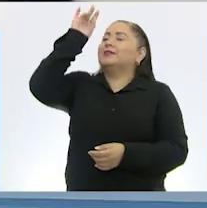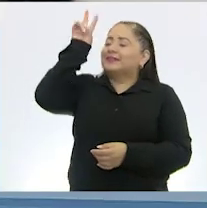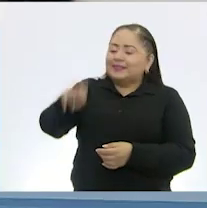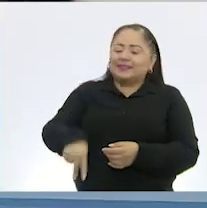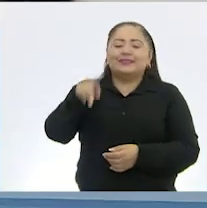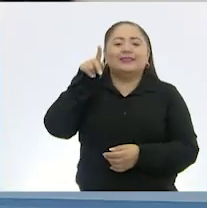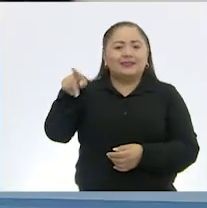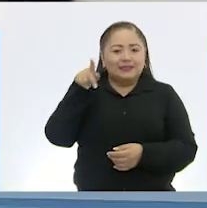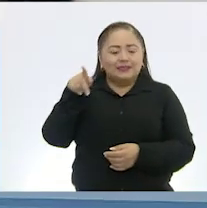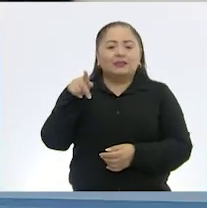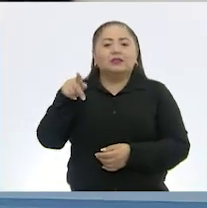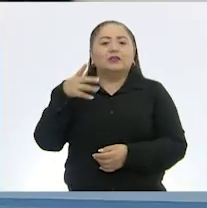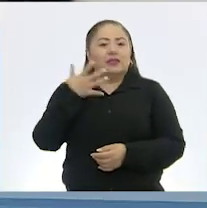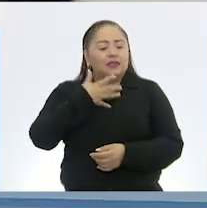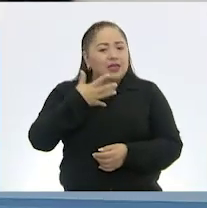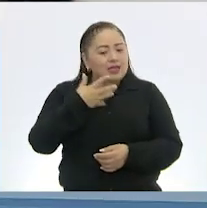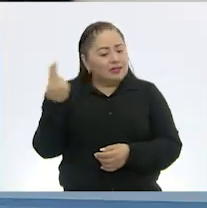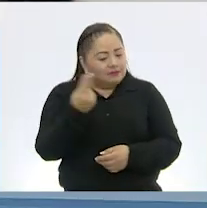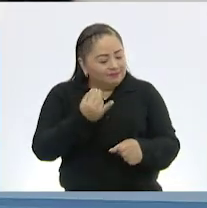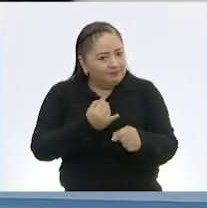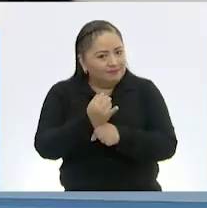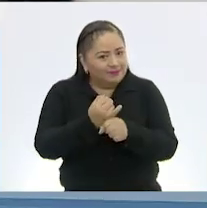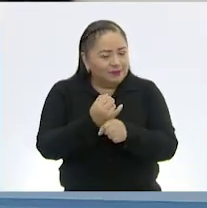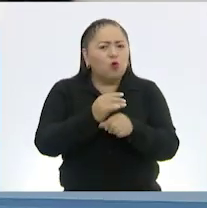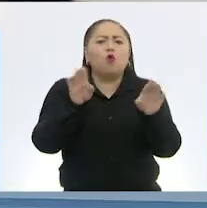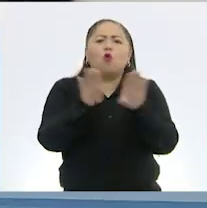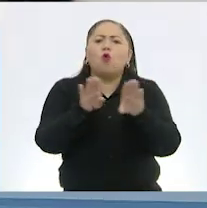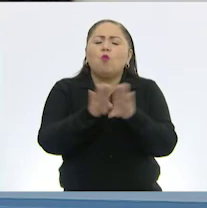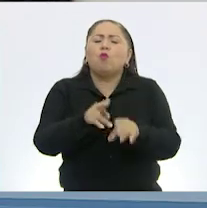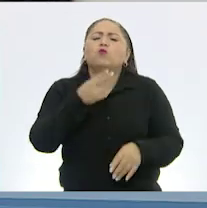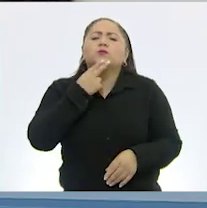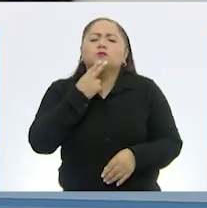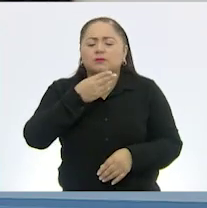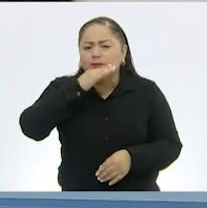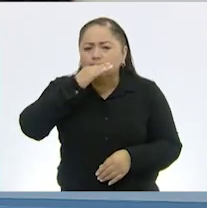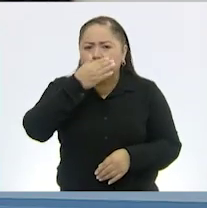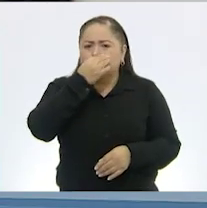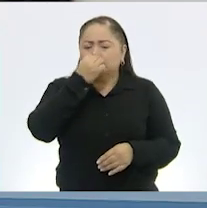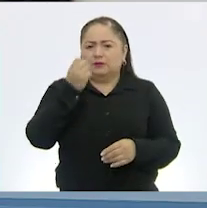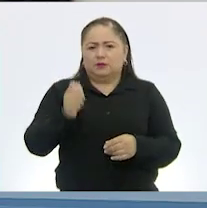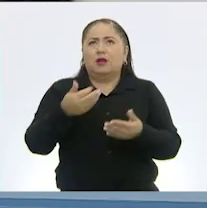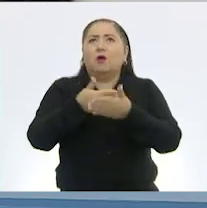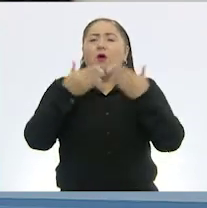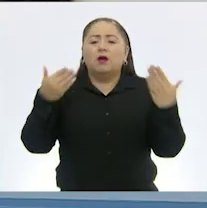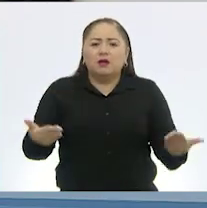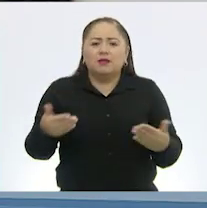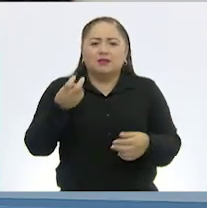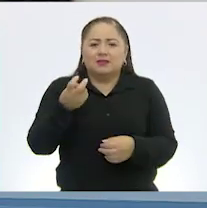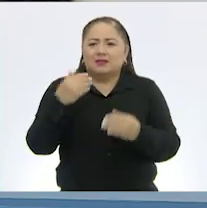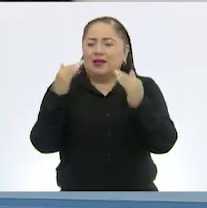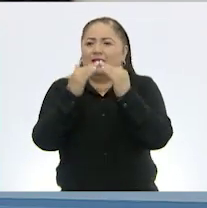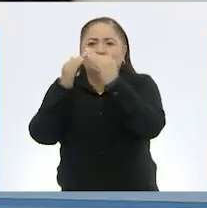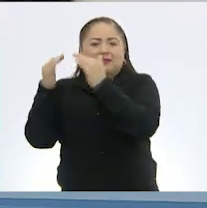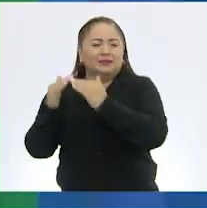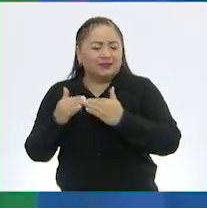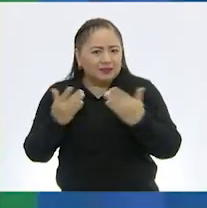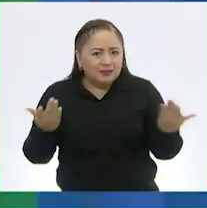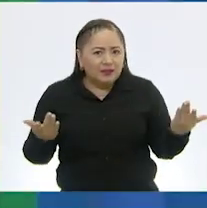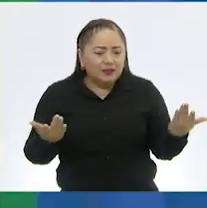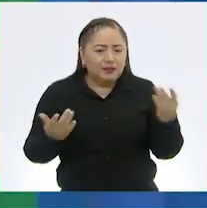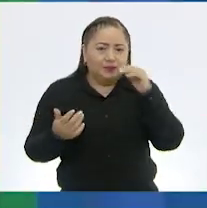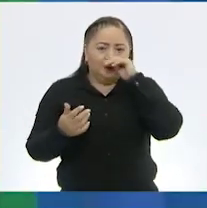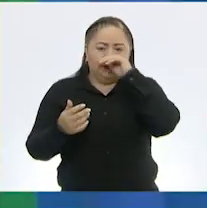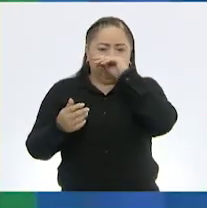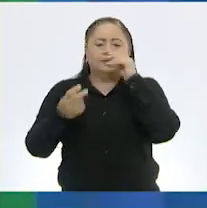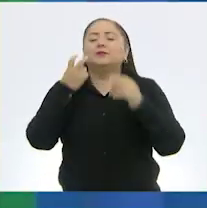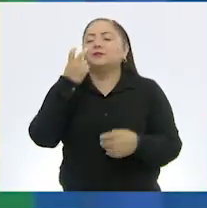cierto! Tenemos que investigar cómo usamos el maíz en la actualidad en nuestras casas.